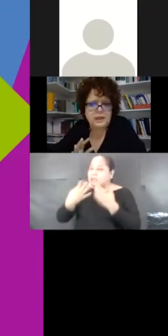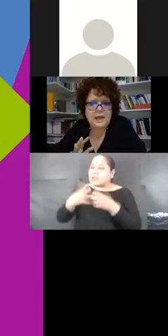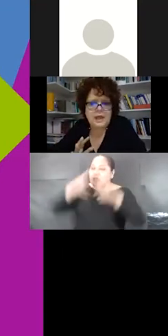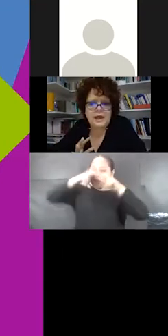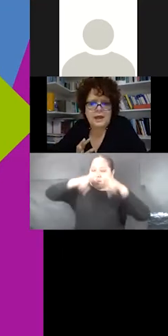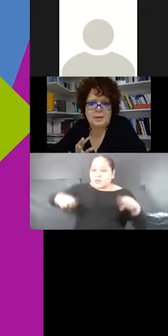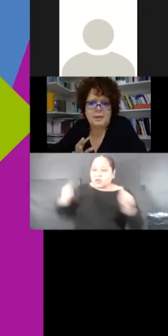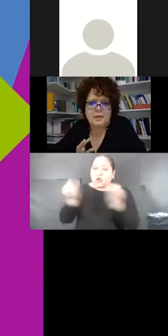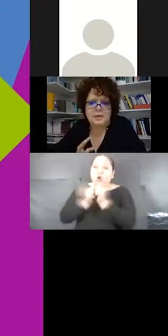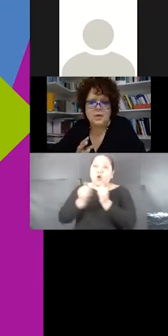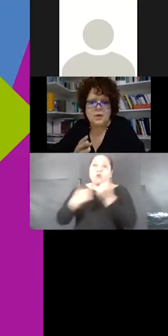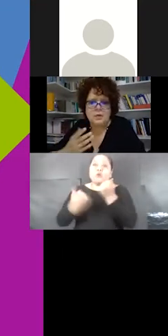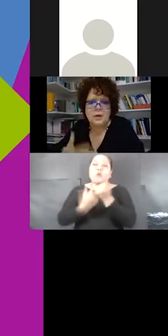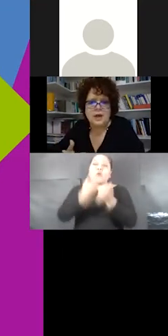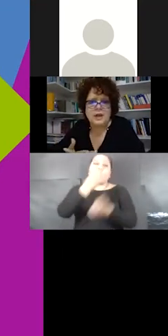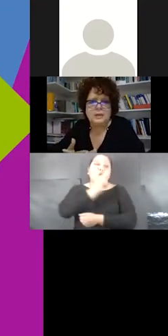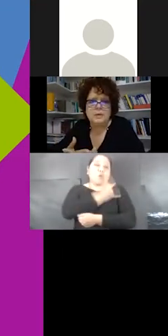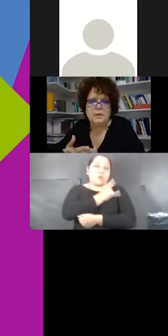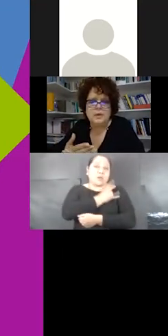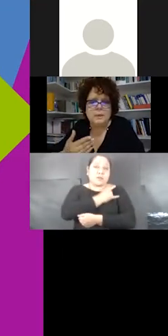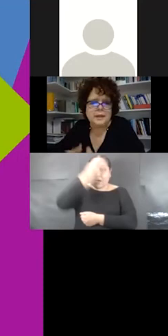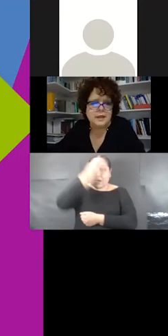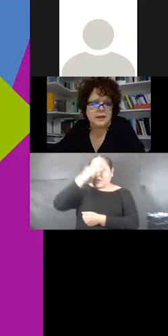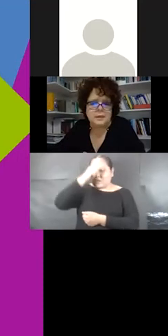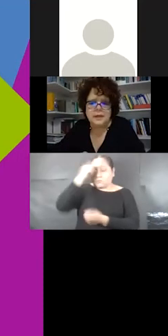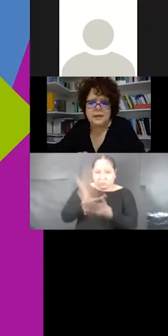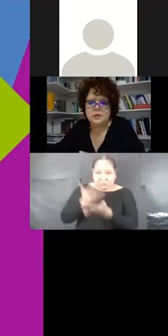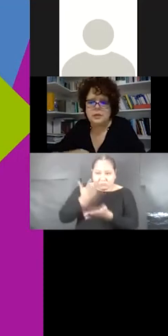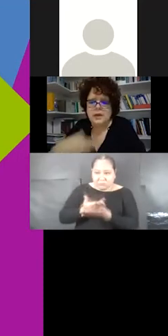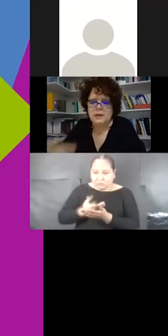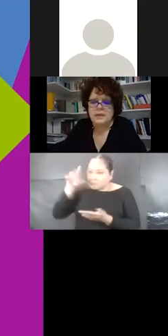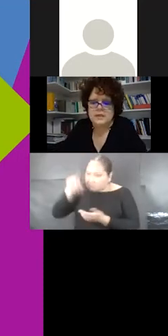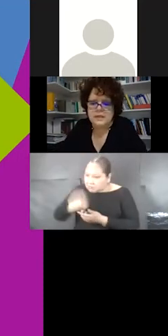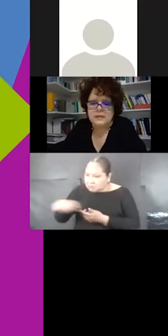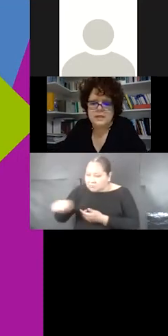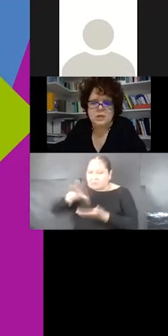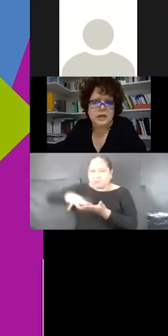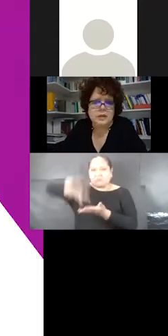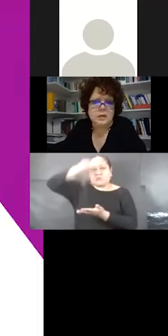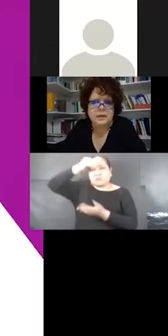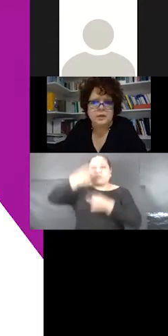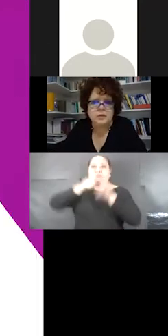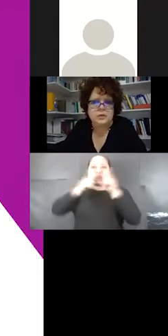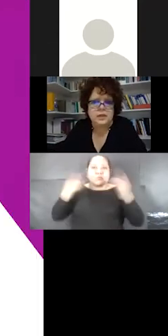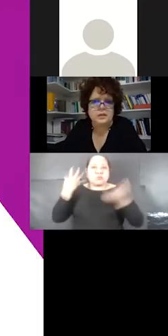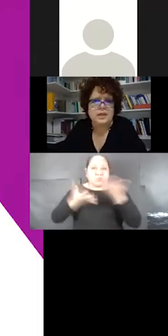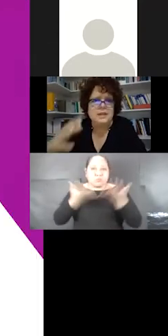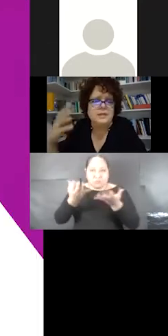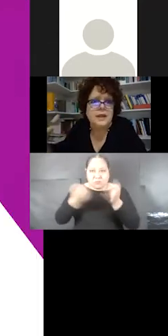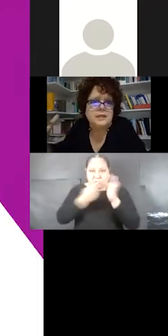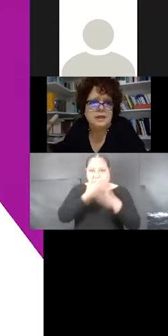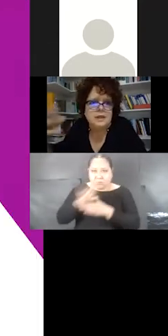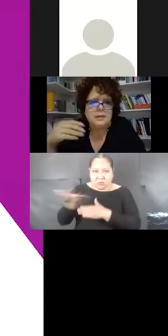Católica, hemos podido corroborar y hemos podido aprender sobre la lengua de señas y eso es lo que queríamos compartir con ustedes, ¿no? ¿En qué